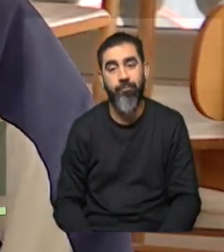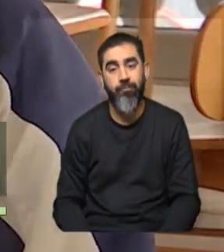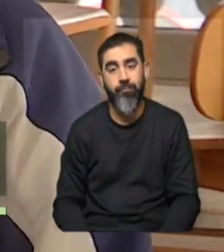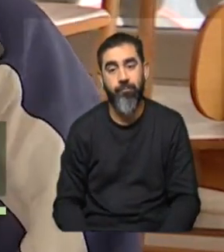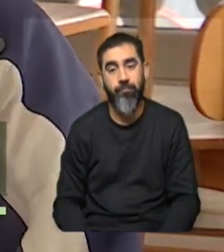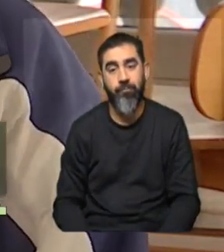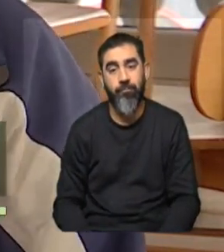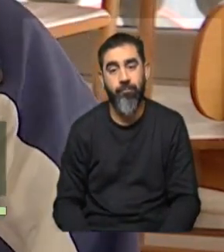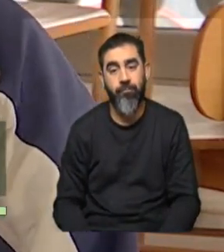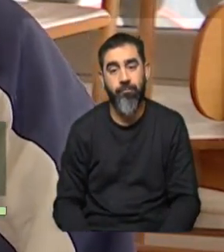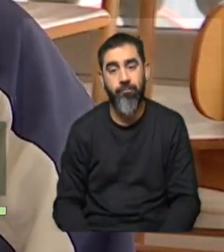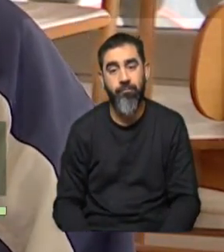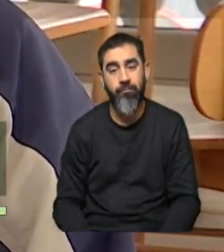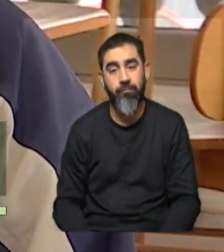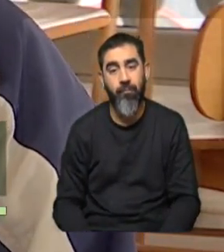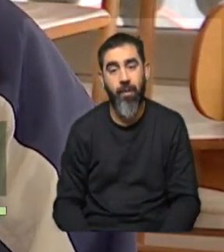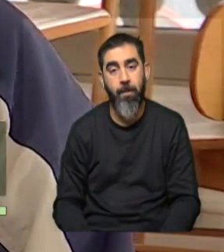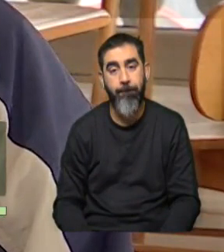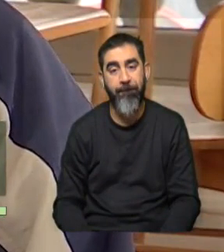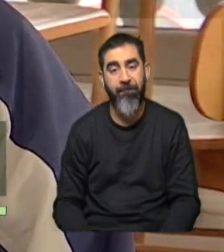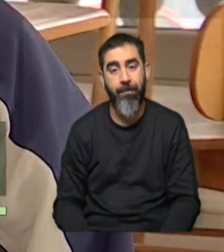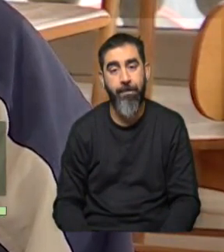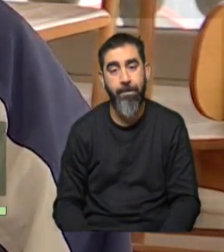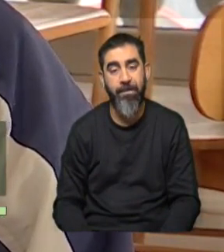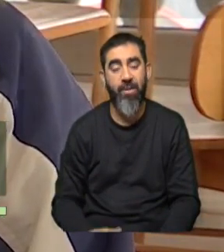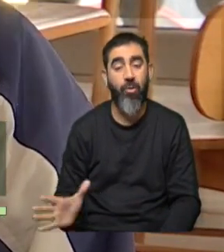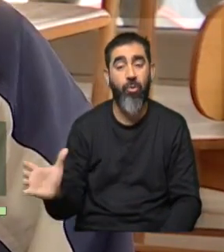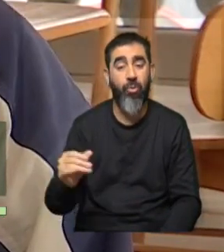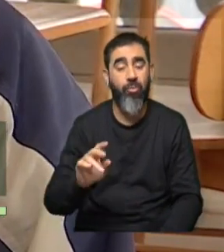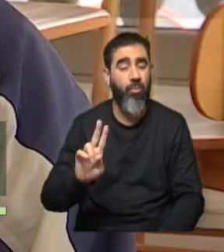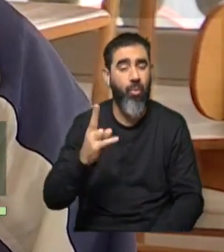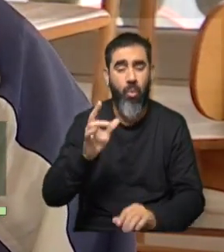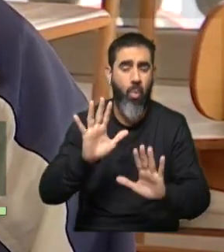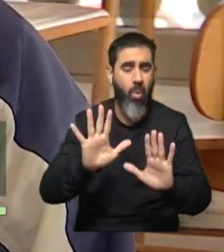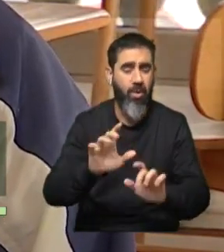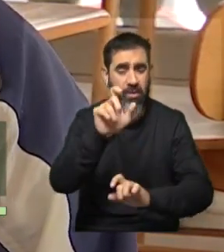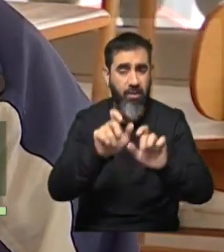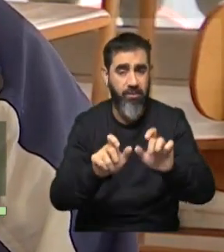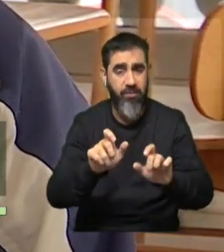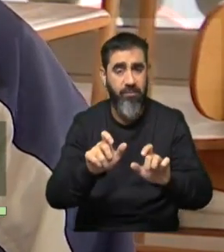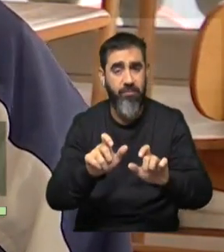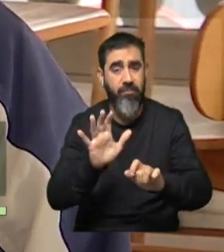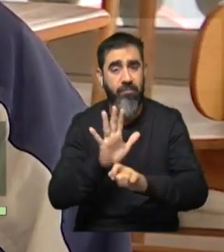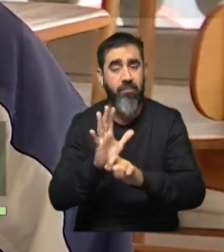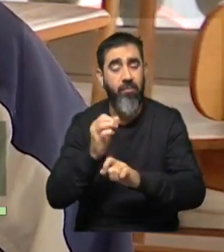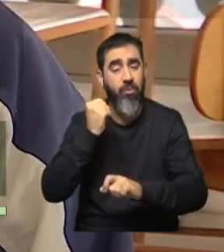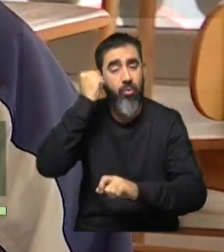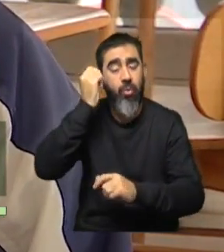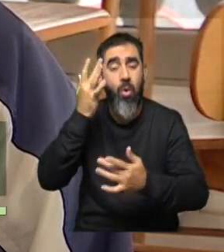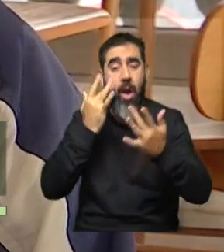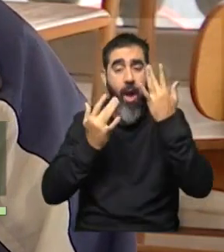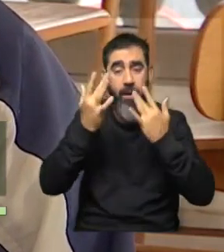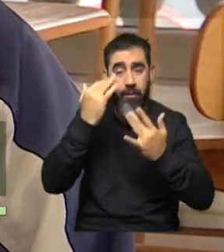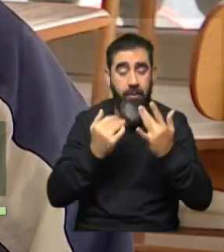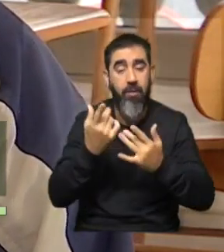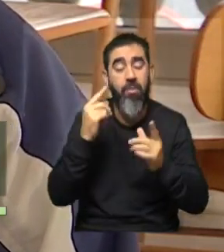bueno sí somos medio todo como todo uruguayo creo que todo uruguayo tiene un anhelo artístico lo que pasa es